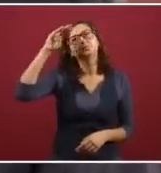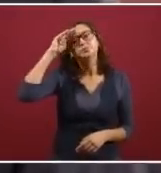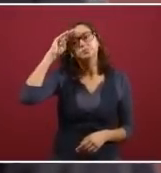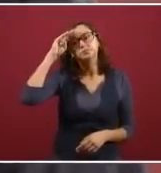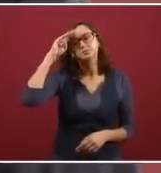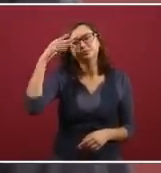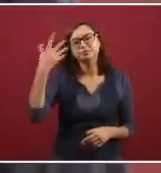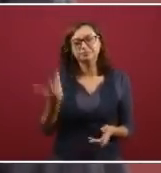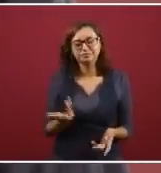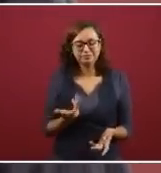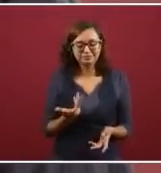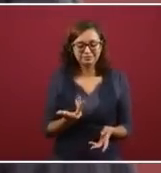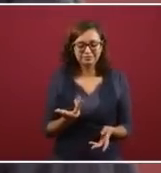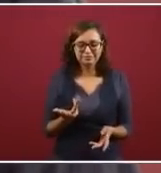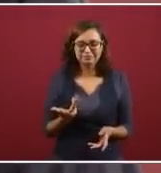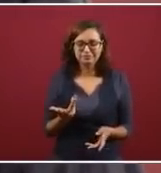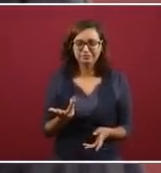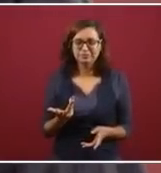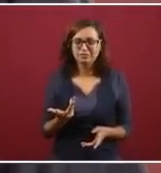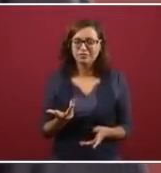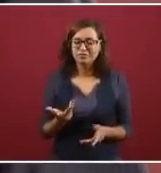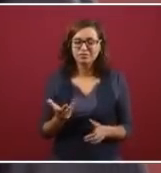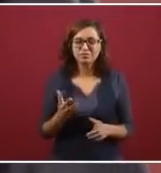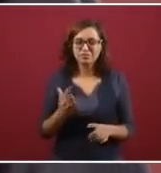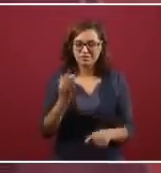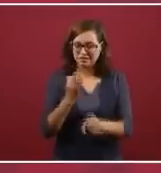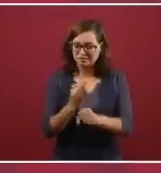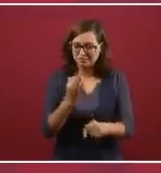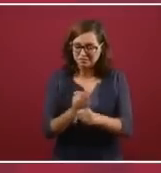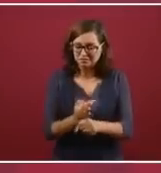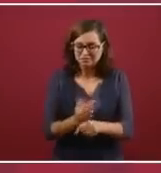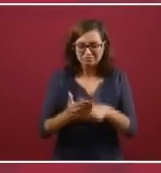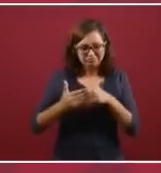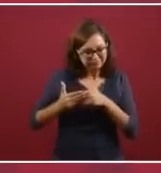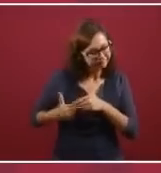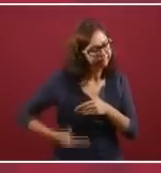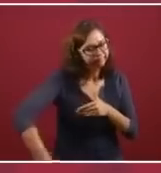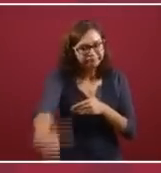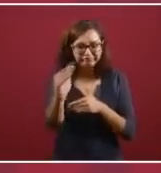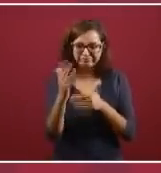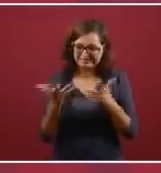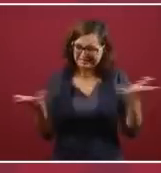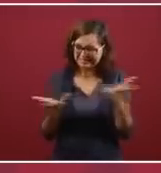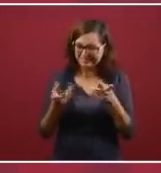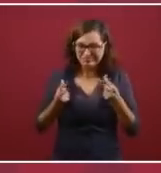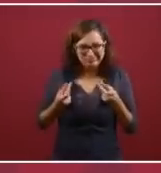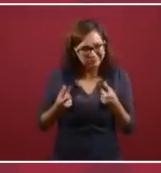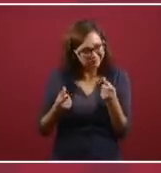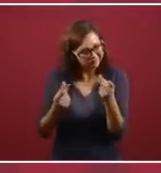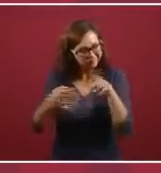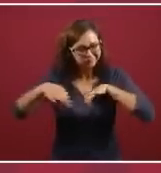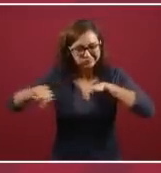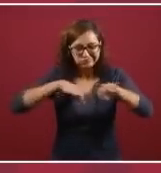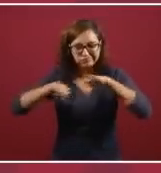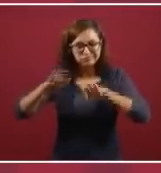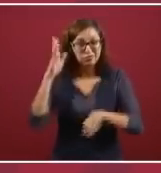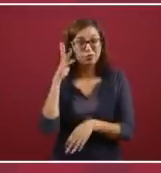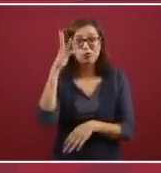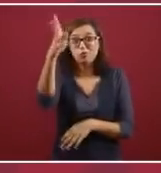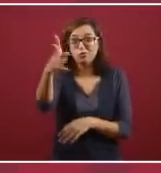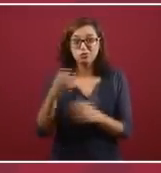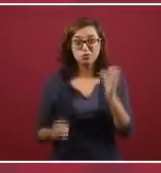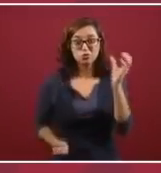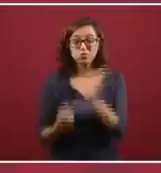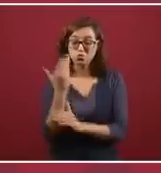que tenemos que poner un punto final y comenzar una etapa nueva,